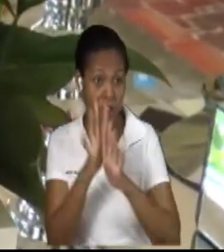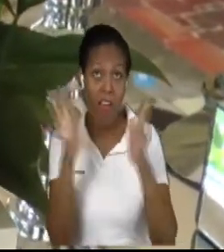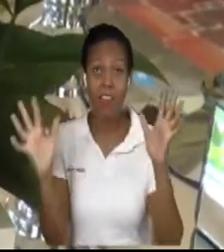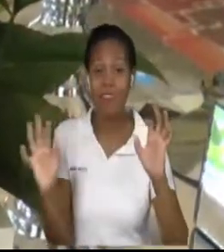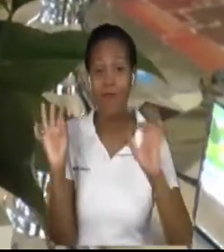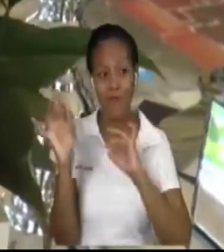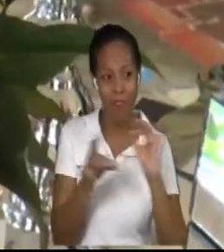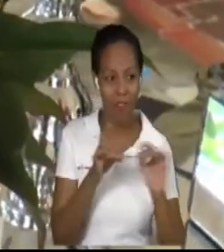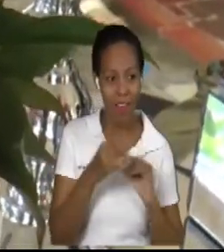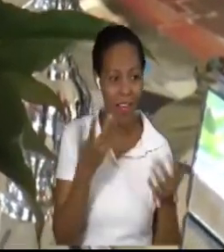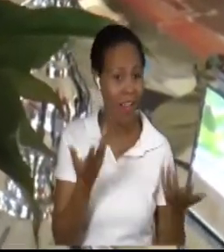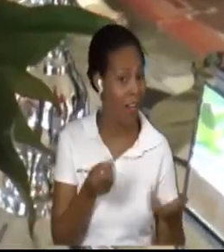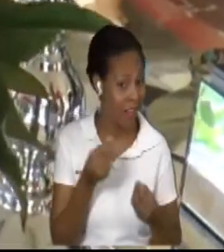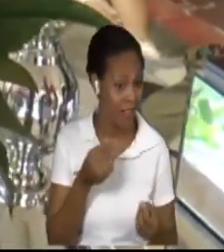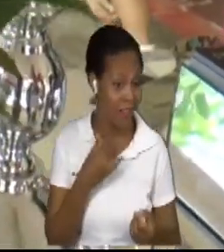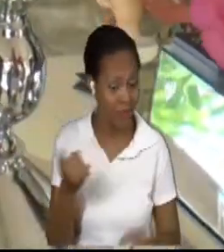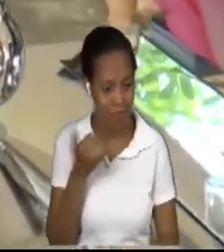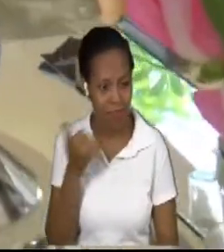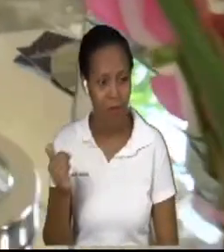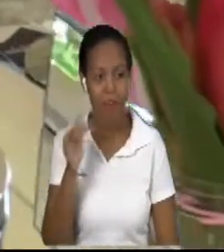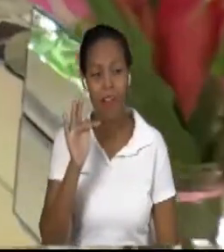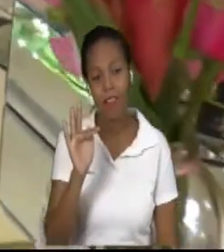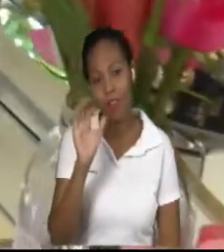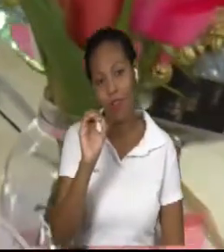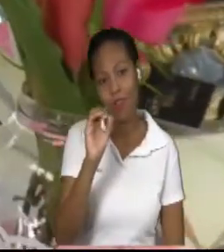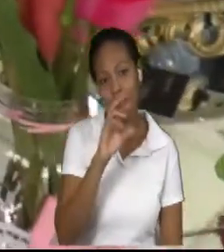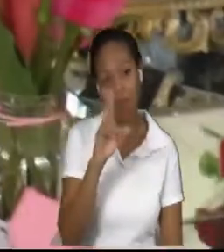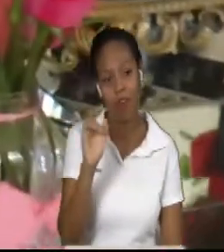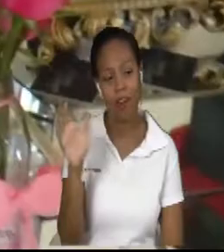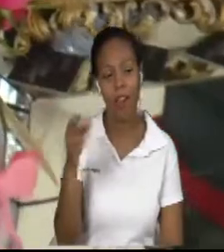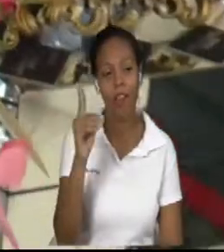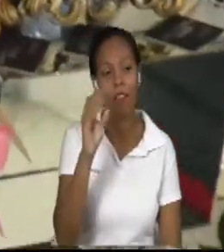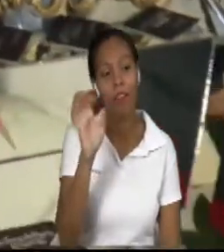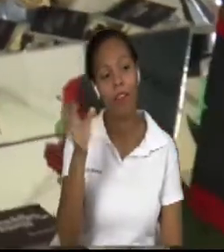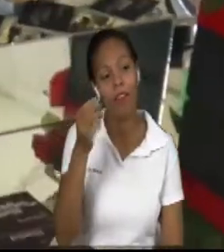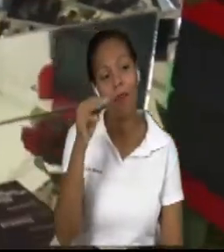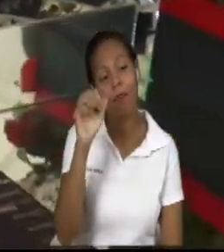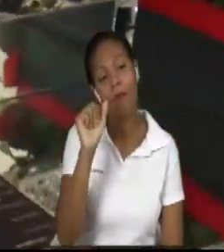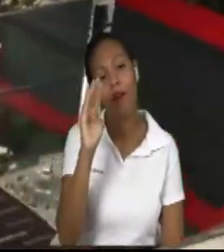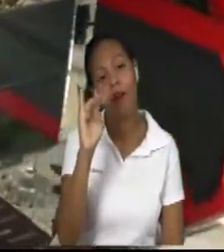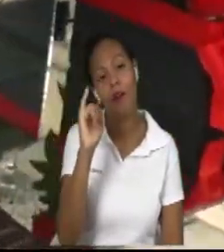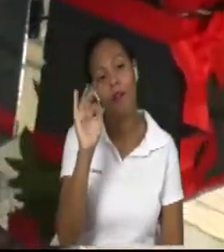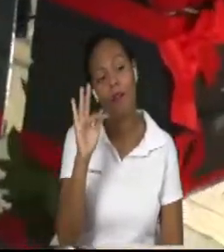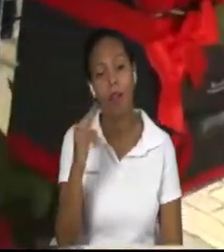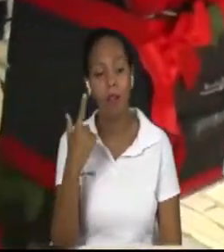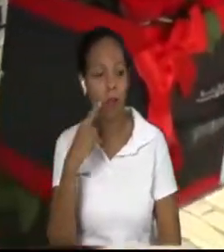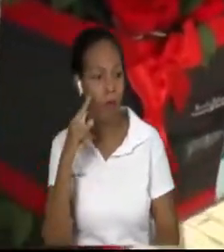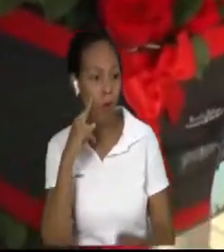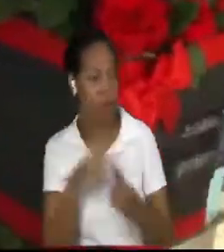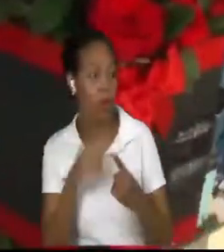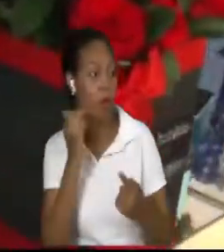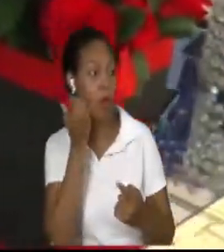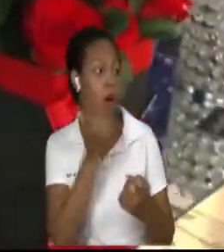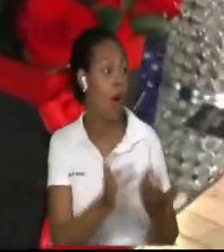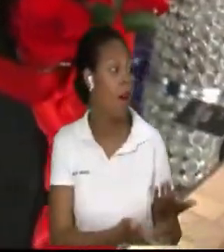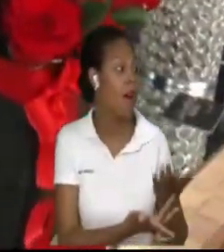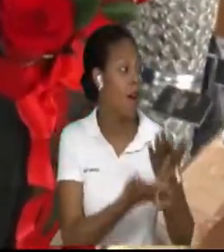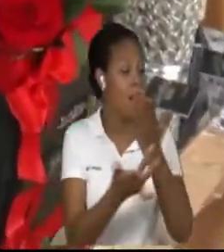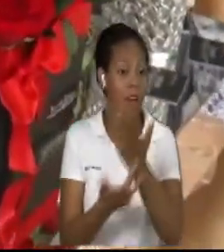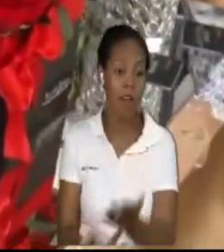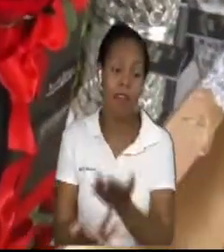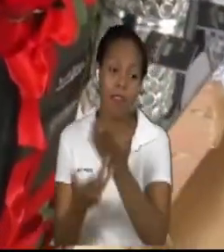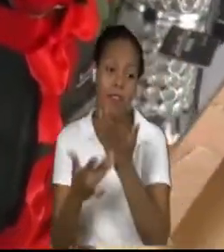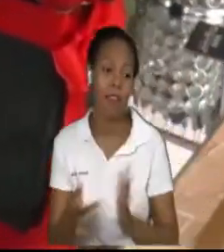a la Torre de Mavit. Algo que me ha gustado mucho de la Torre de Mavit es que ha incentivado a las mujeres en Barranca Bermeja que no solamente